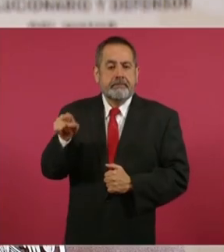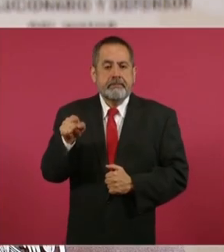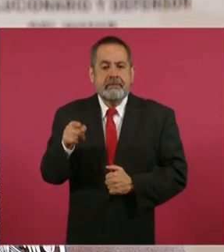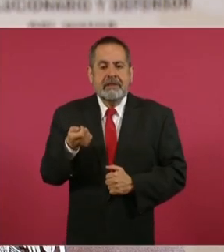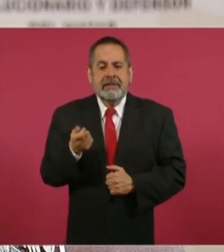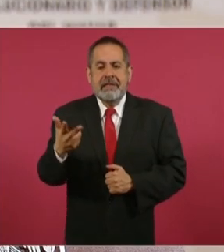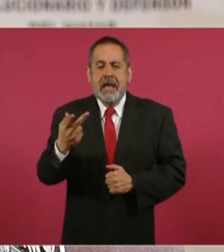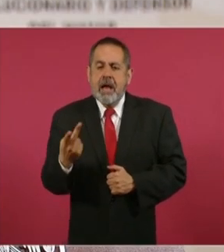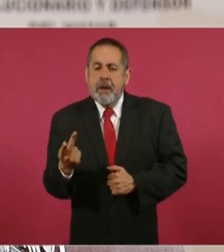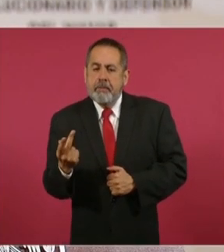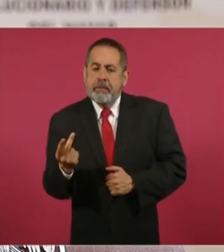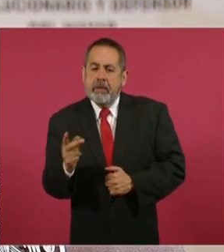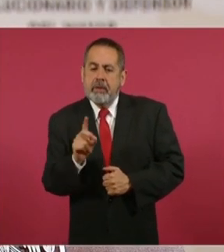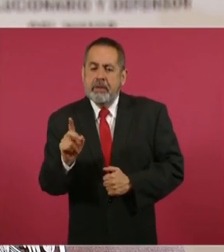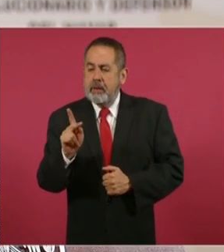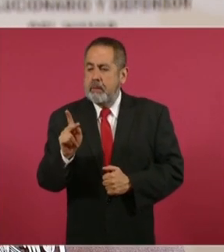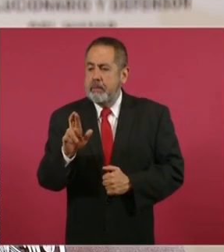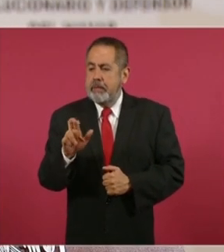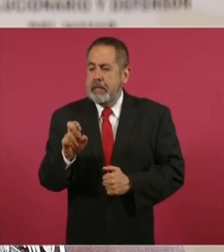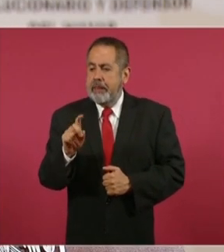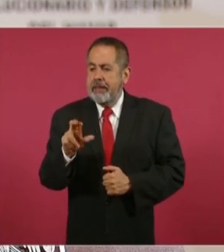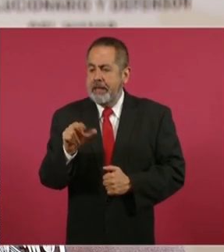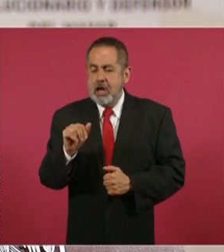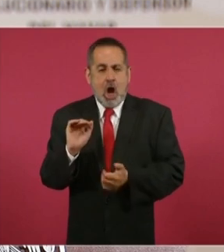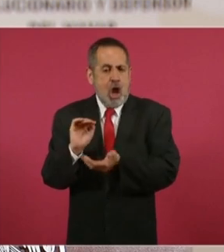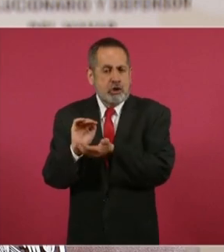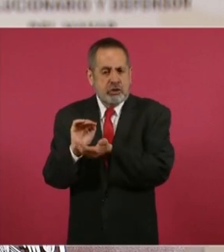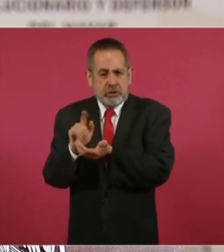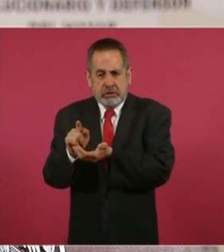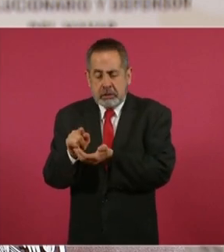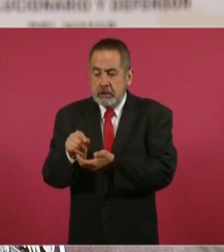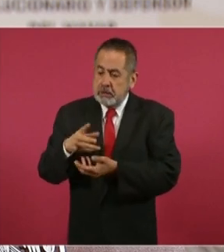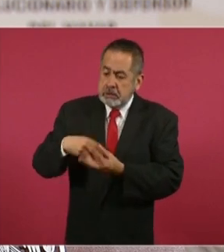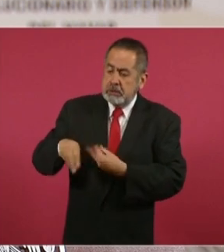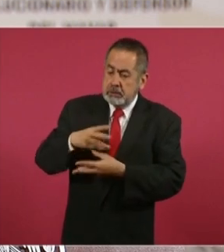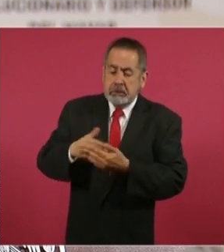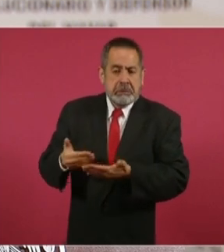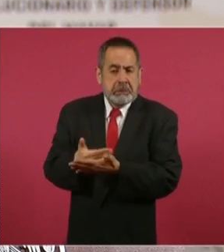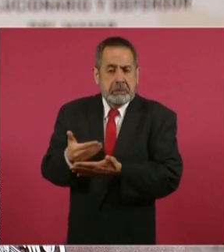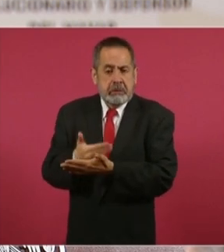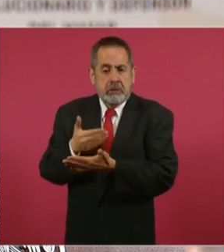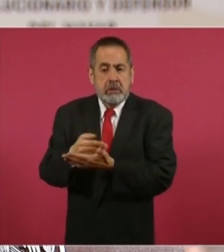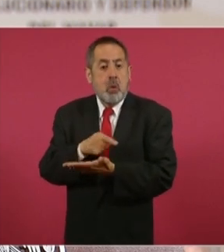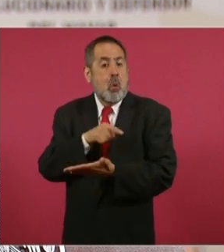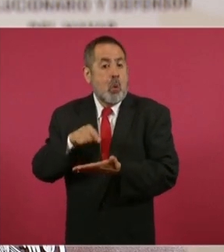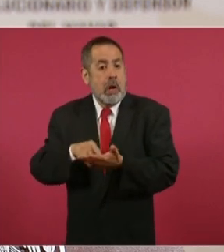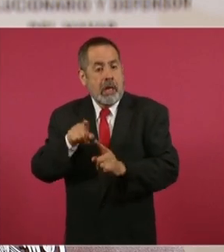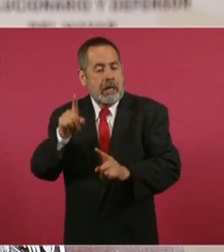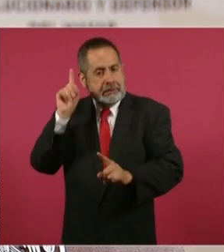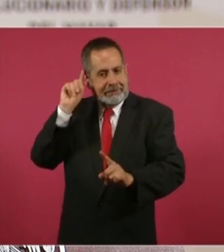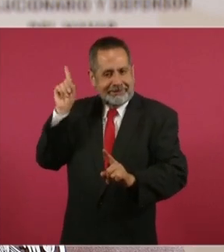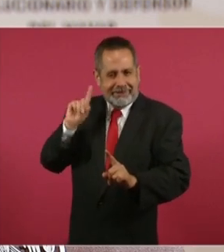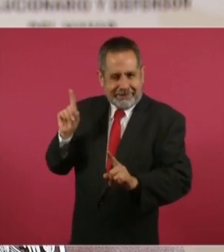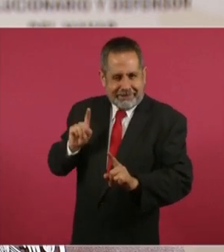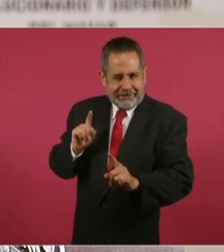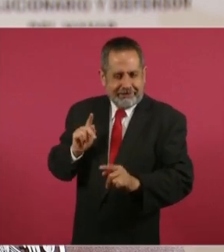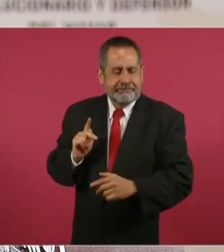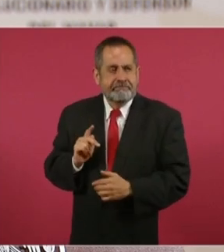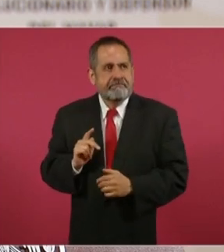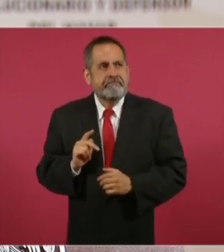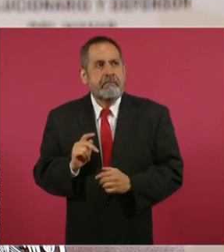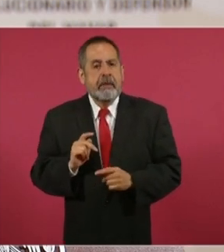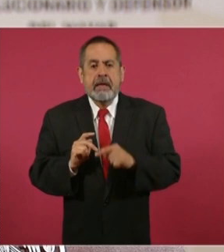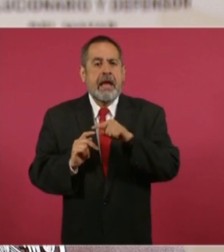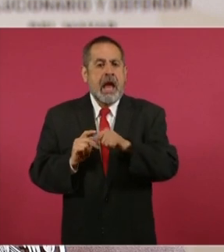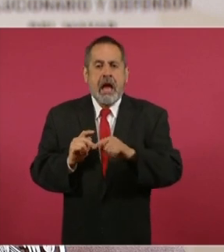el perrito de la pradera. Este perrito se reproduce en el semidesierto zacatecano, que hoy también es un área natural protegida.